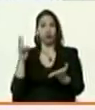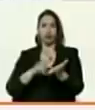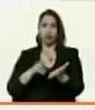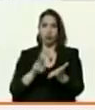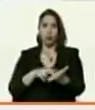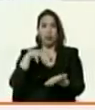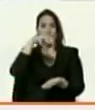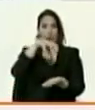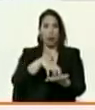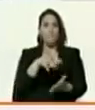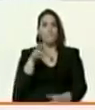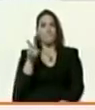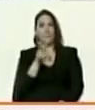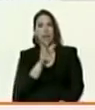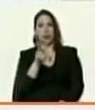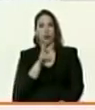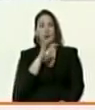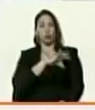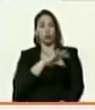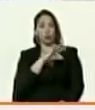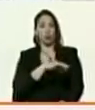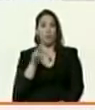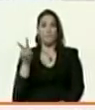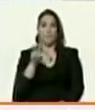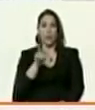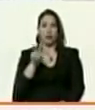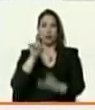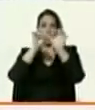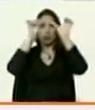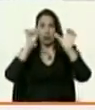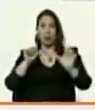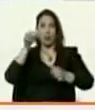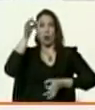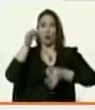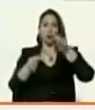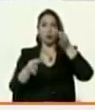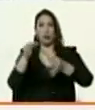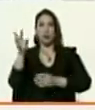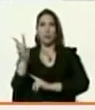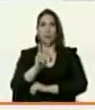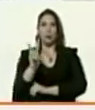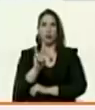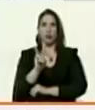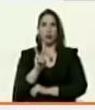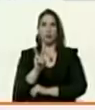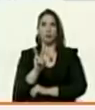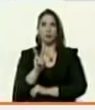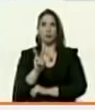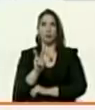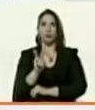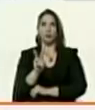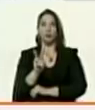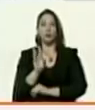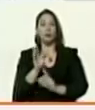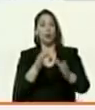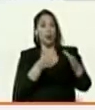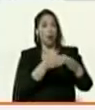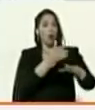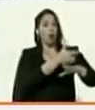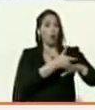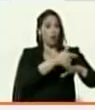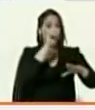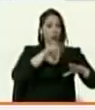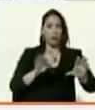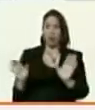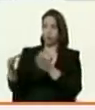Estado venezolano, de la sociedad venezolana, del sistema de justicia venezolano y tanto del gobierno como factores de la